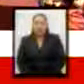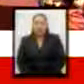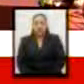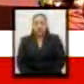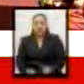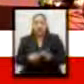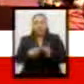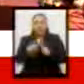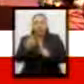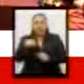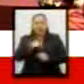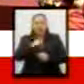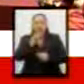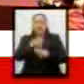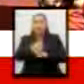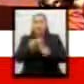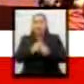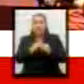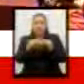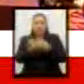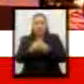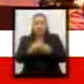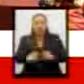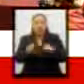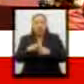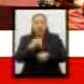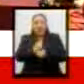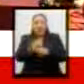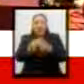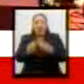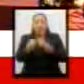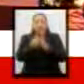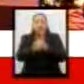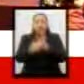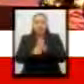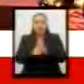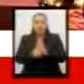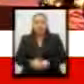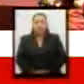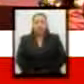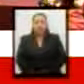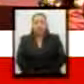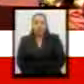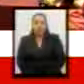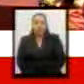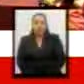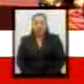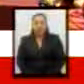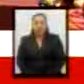Entonces, estamos entrando con estrategias globales, bastante articuladas en este tema.